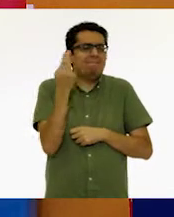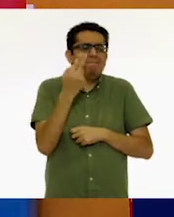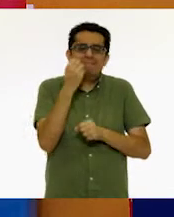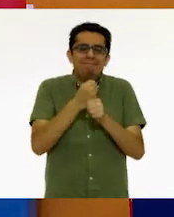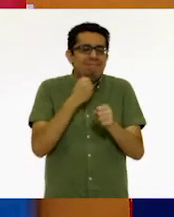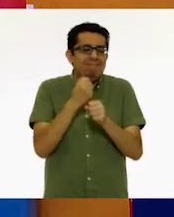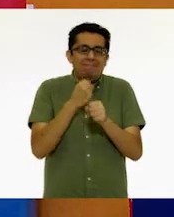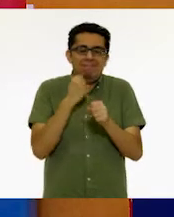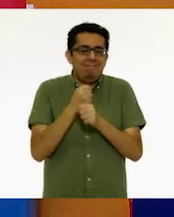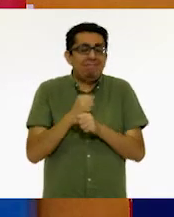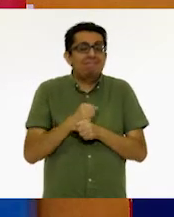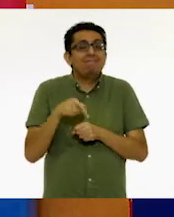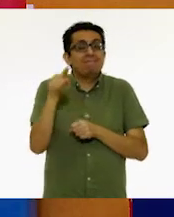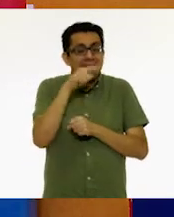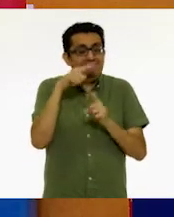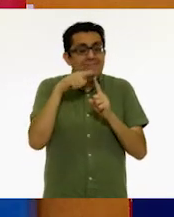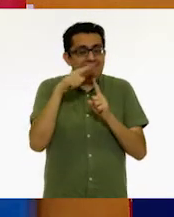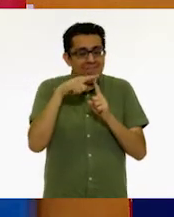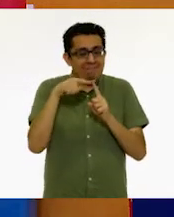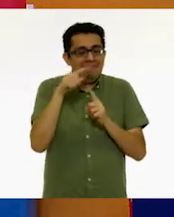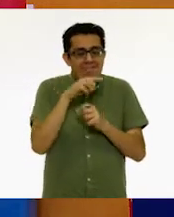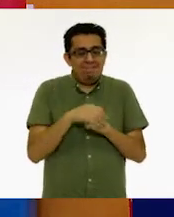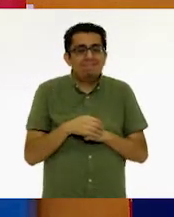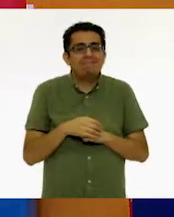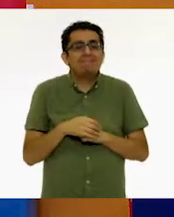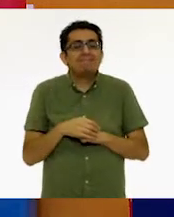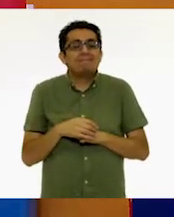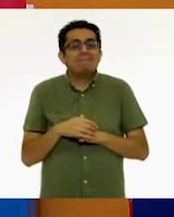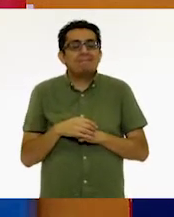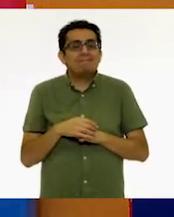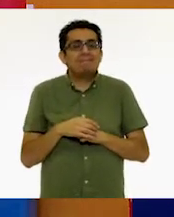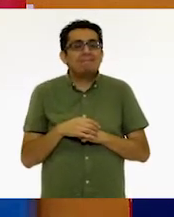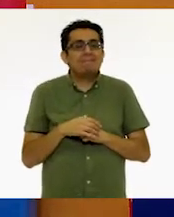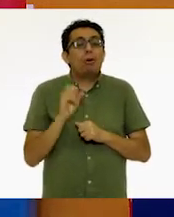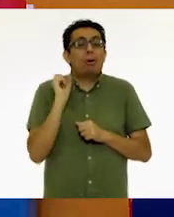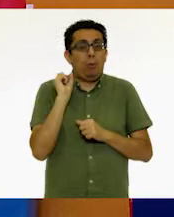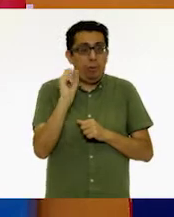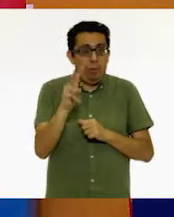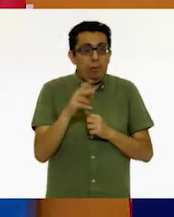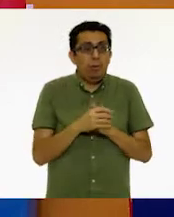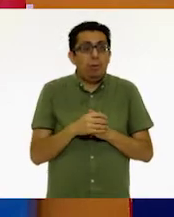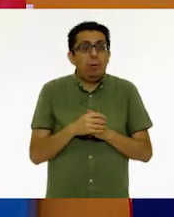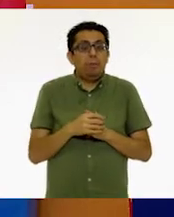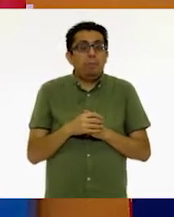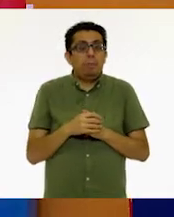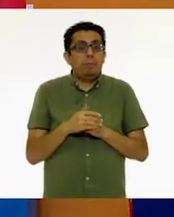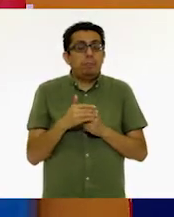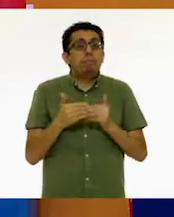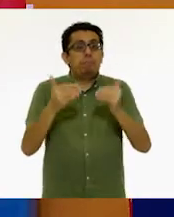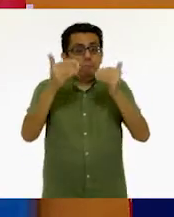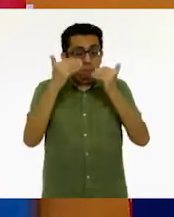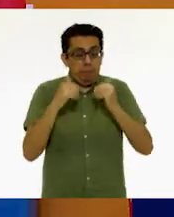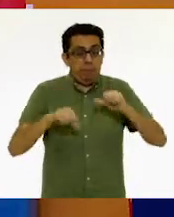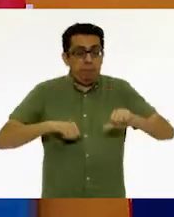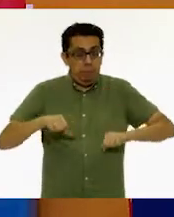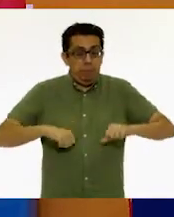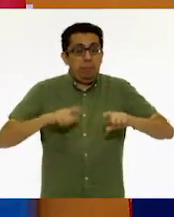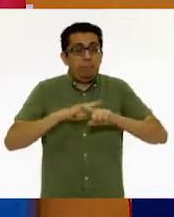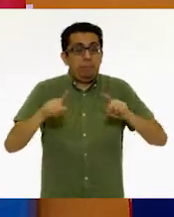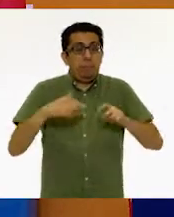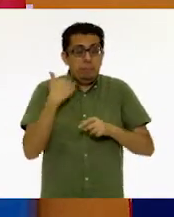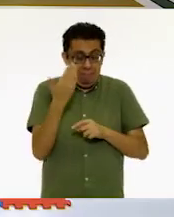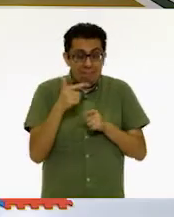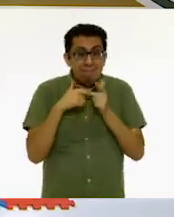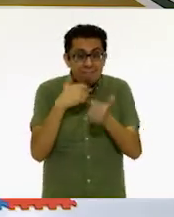práctica. Entonces se los dejamos de tarea si no les salió, ¿va? Sí. Bueno, está bien. Entonces vamos a pasar a la siguiente actividad. ¿Quieres seguir